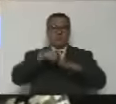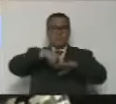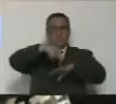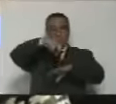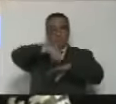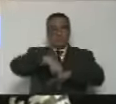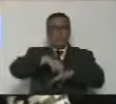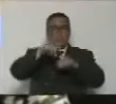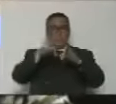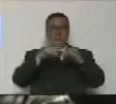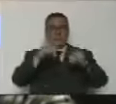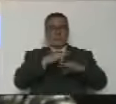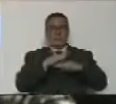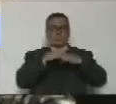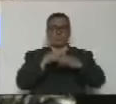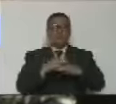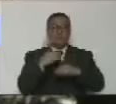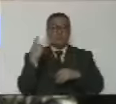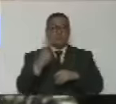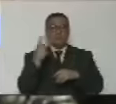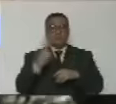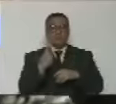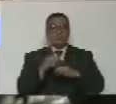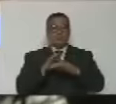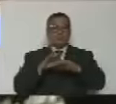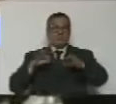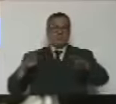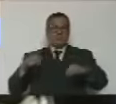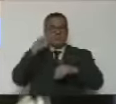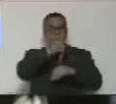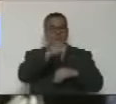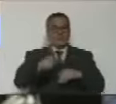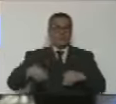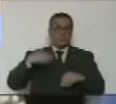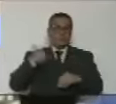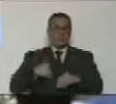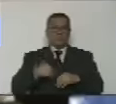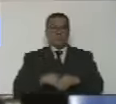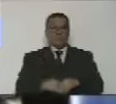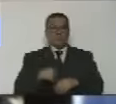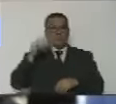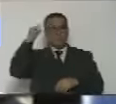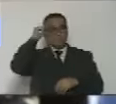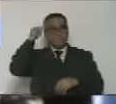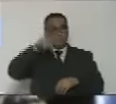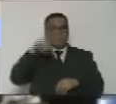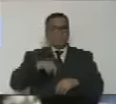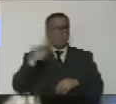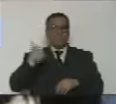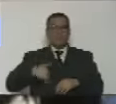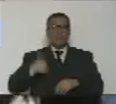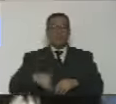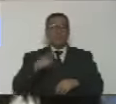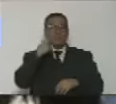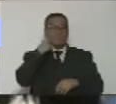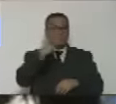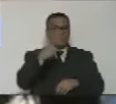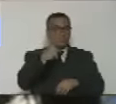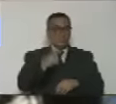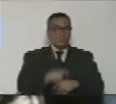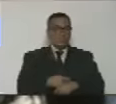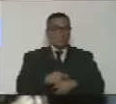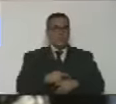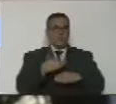a los intereses que son ajenos al pueblo argentino. Hoy Argentina se ve sumida en